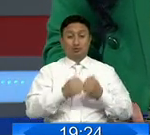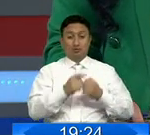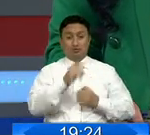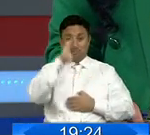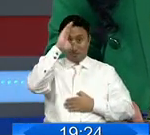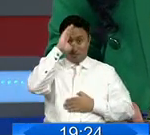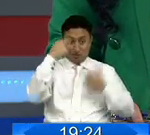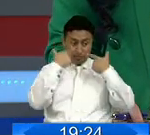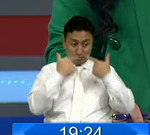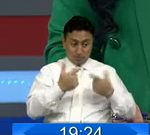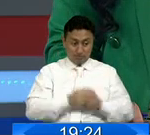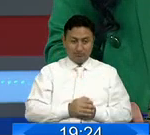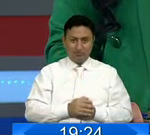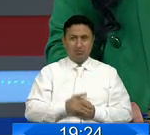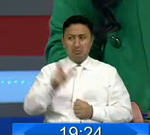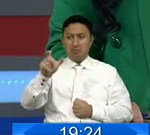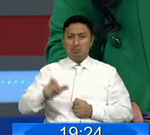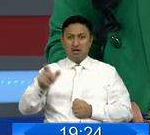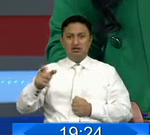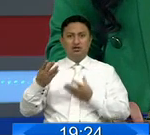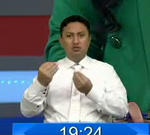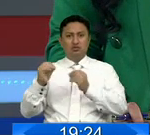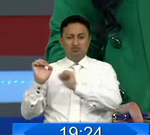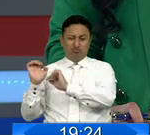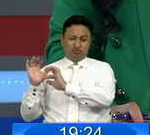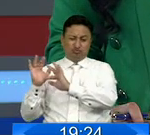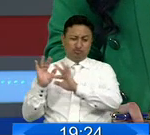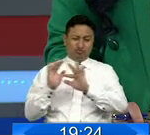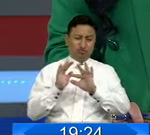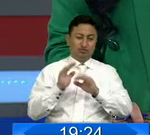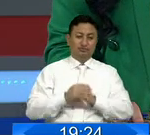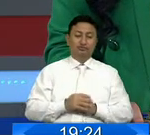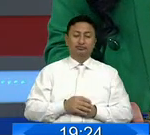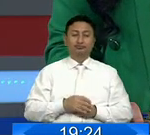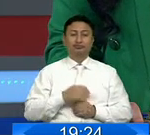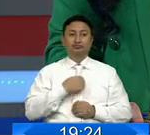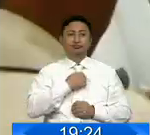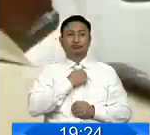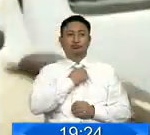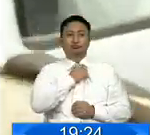policial, pues decenas de habitantes se congregaron en los bajos de la fiscalía.